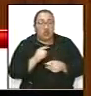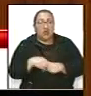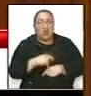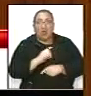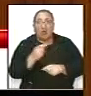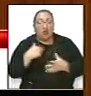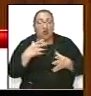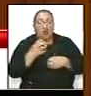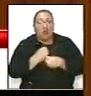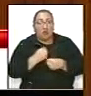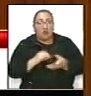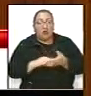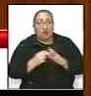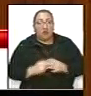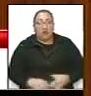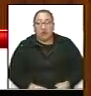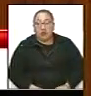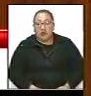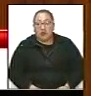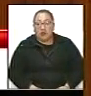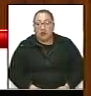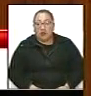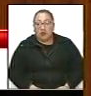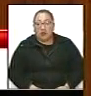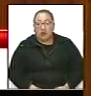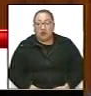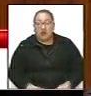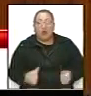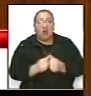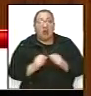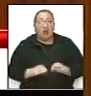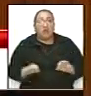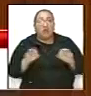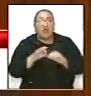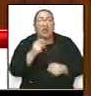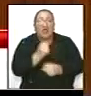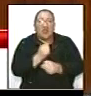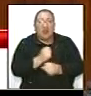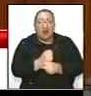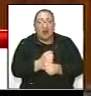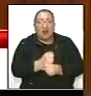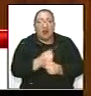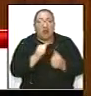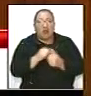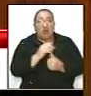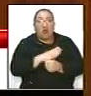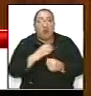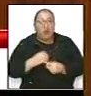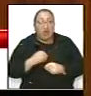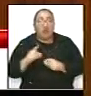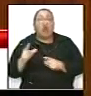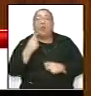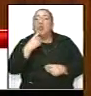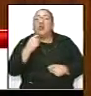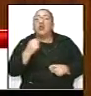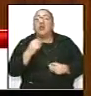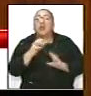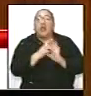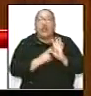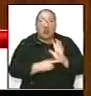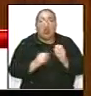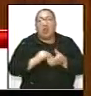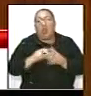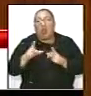que no tomamos en cuenta realmente la importancia de trabajar con gobiernos locales y